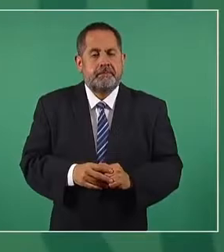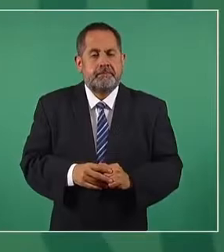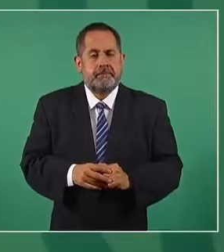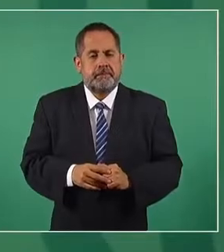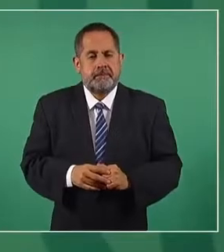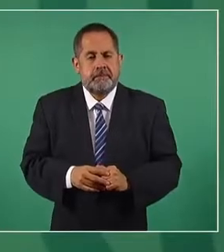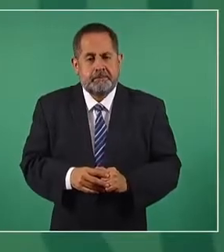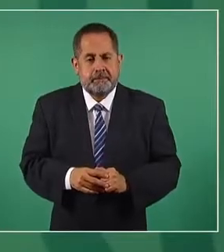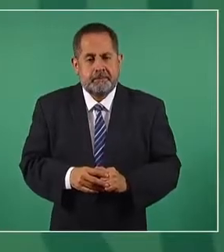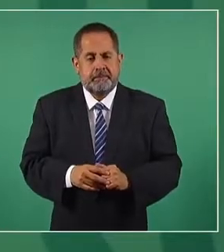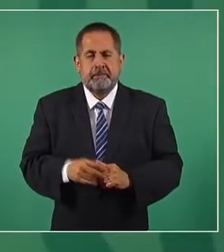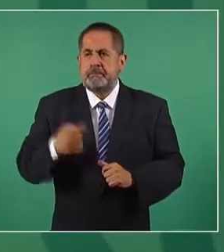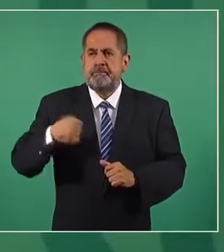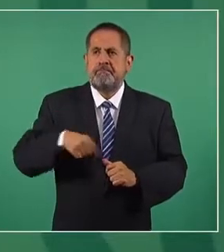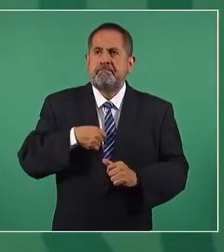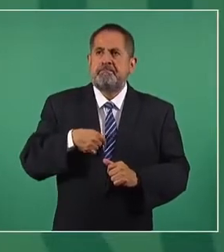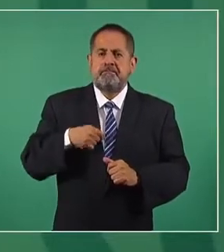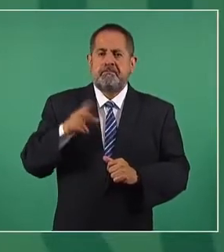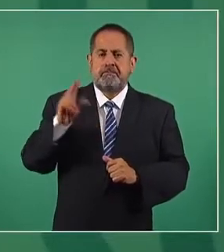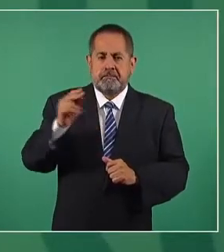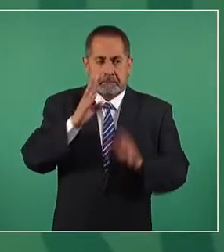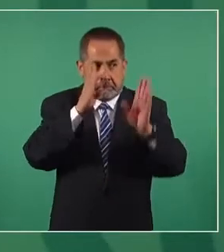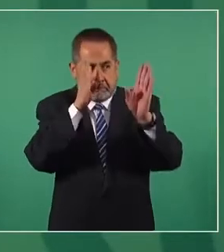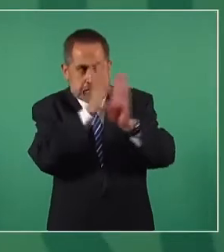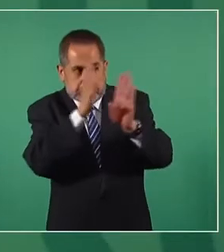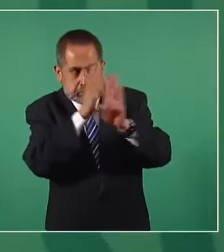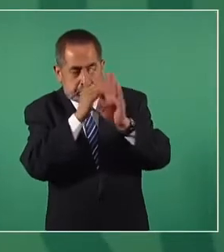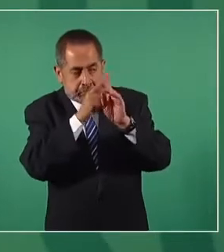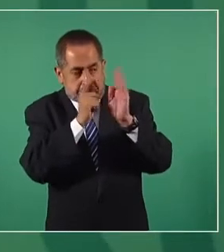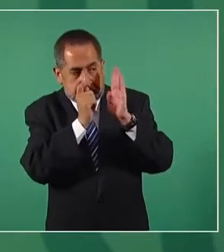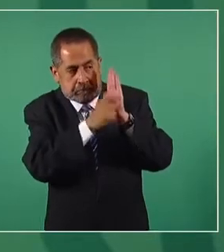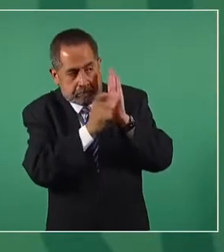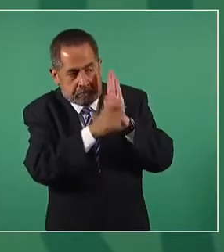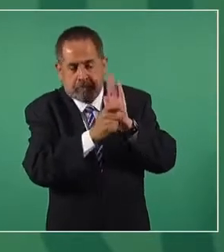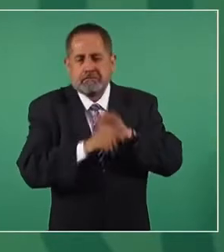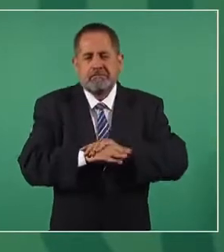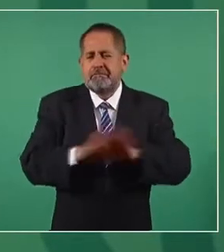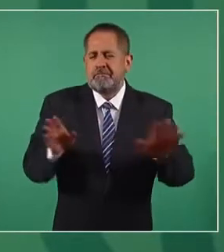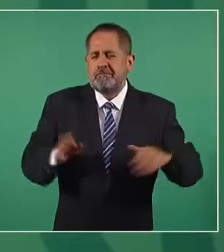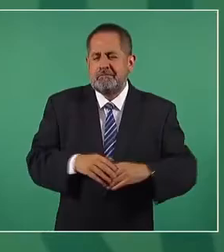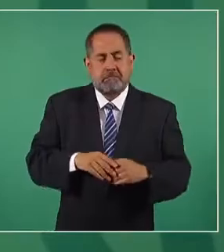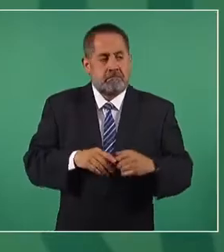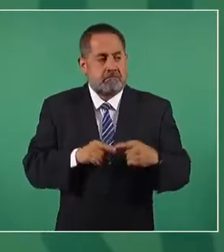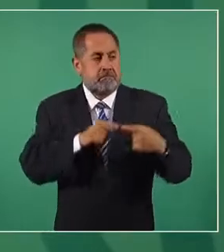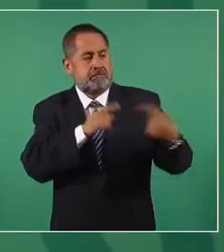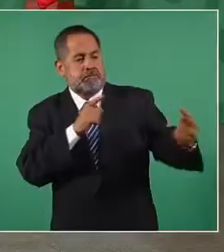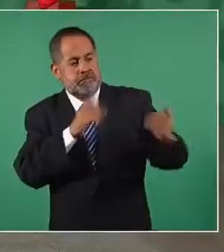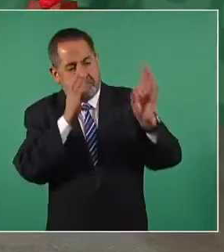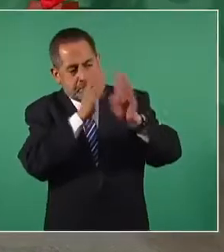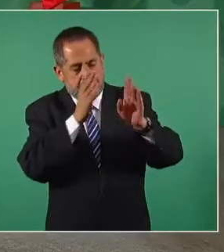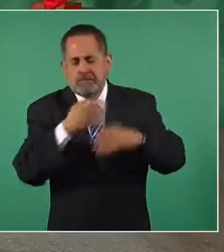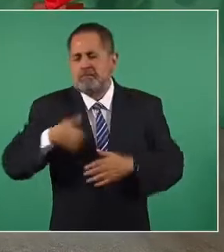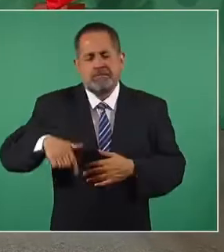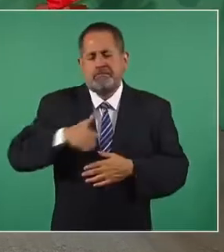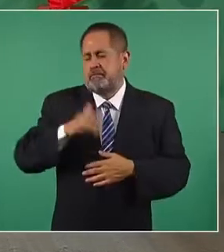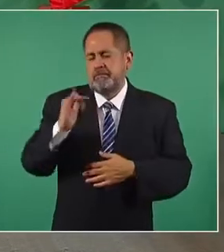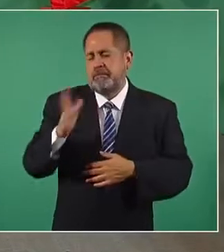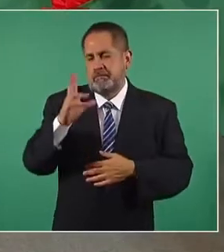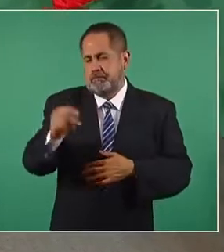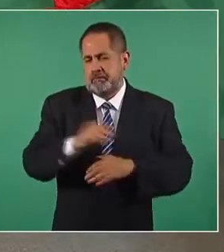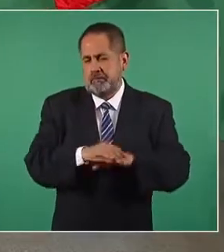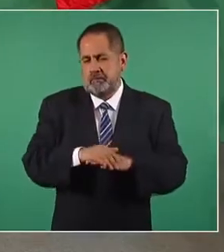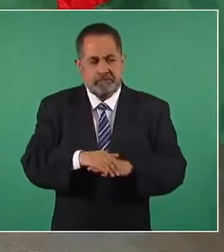ya no andamos espiando a los opositores como era antes,